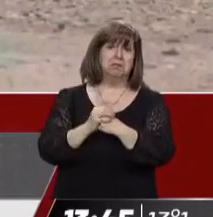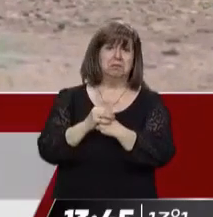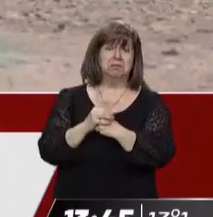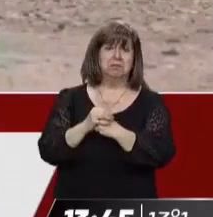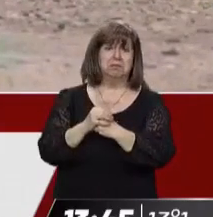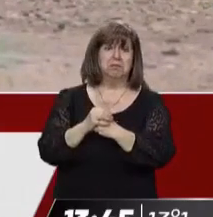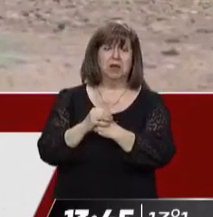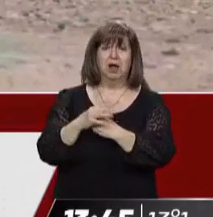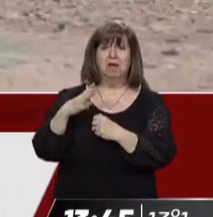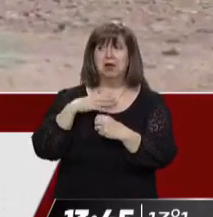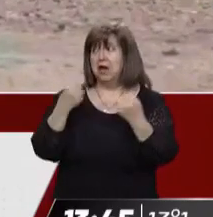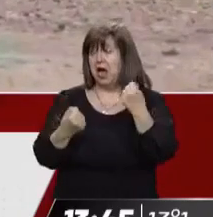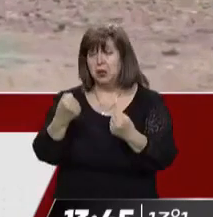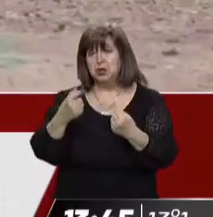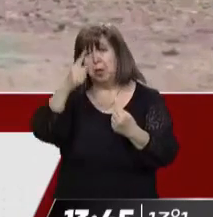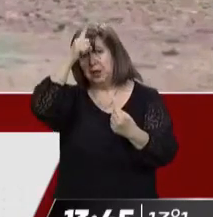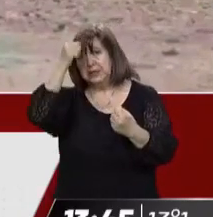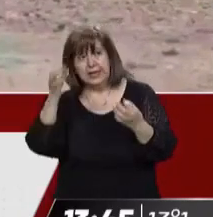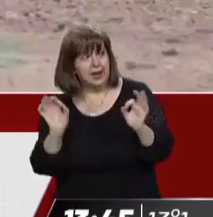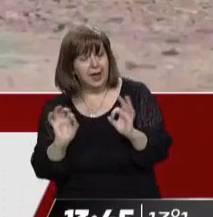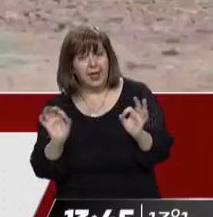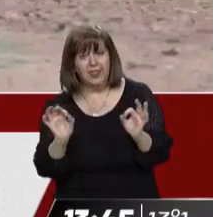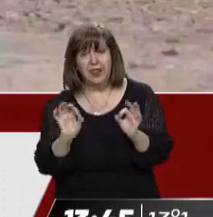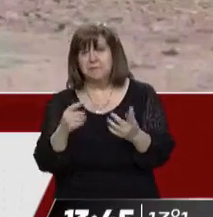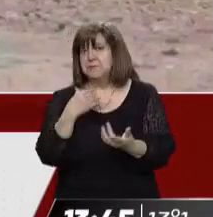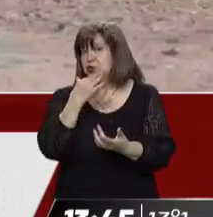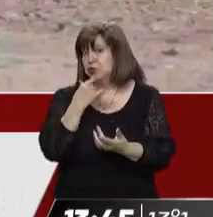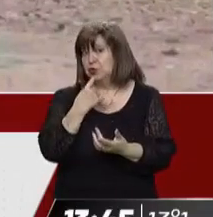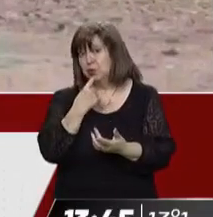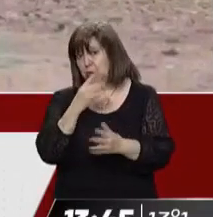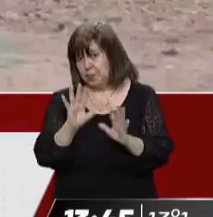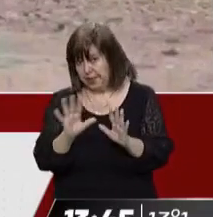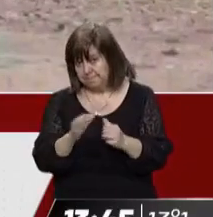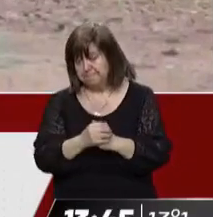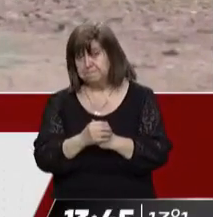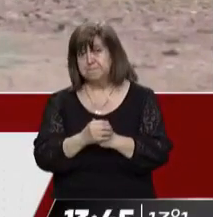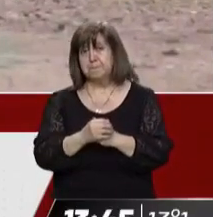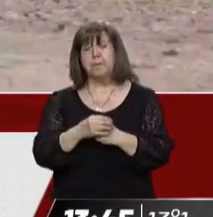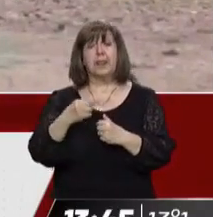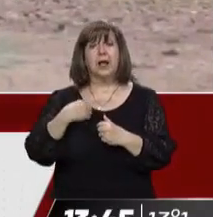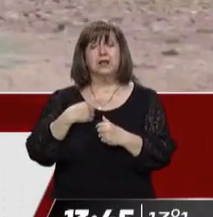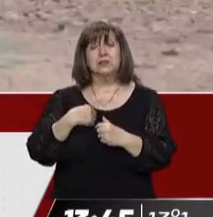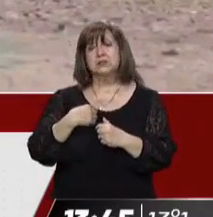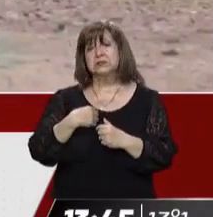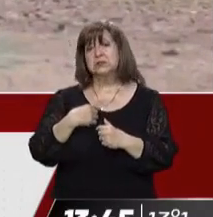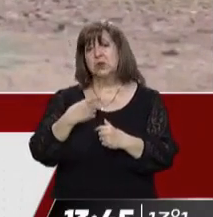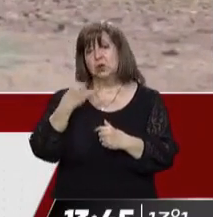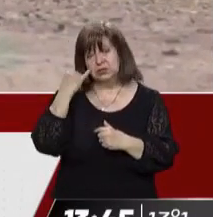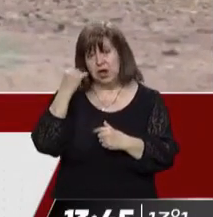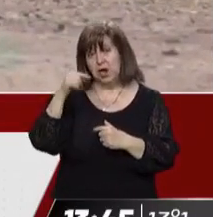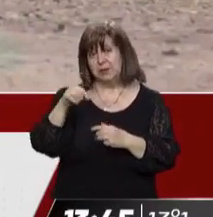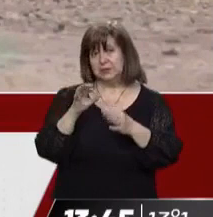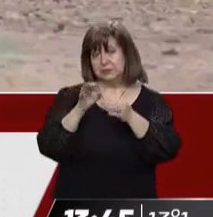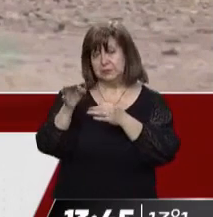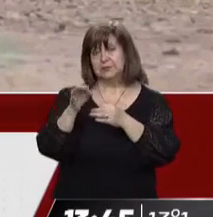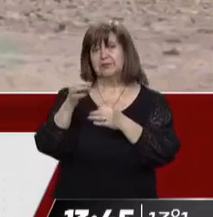todavía no sé no he visto un patrullero en su casa no sé que va a pasar Muchísimas gracias lo que podemos contar es que bueno estuvimos recién en la finca que es